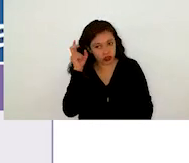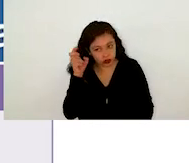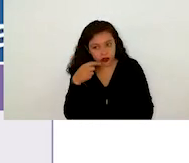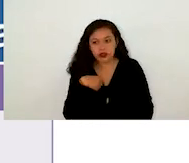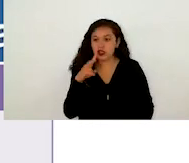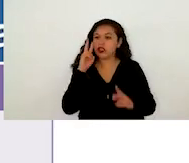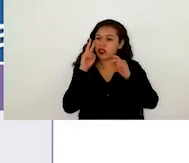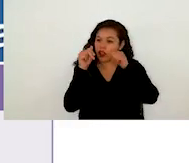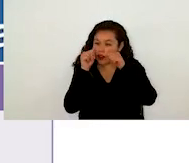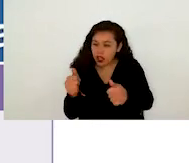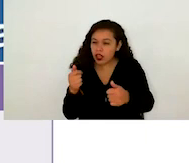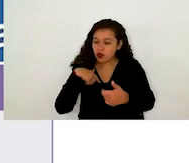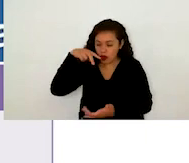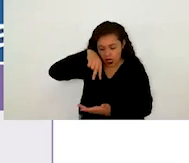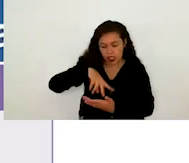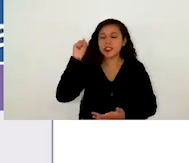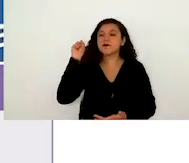aquí estoy